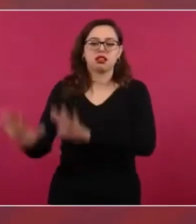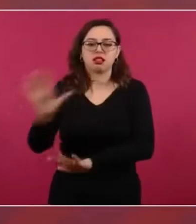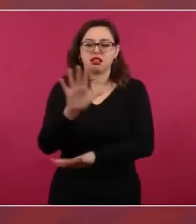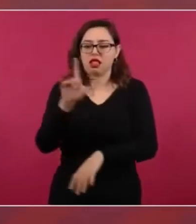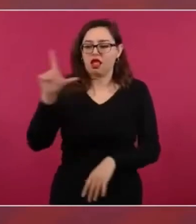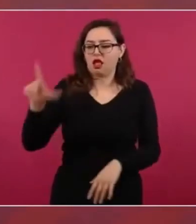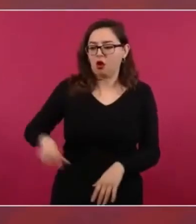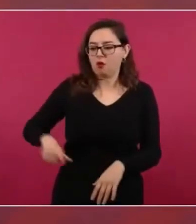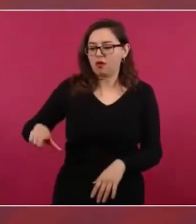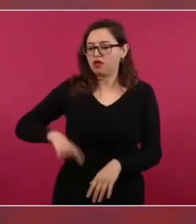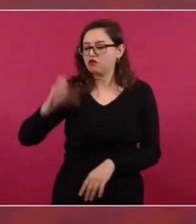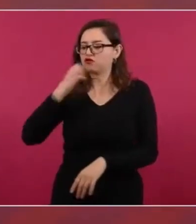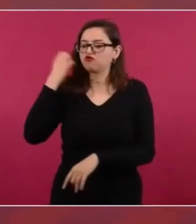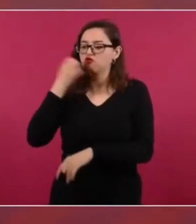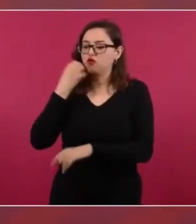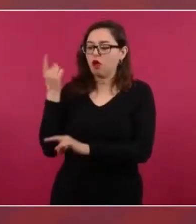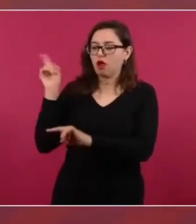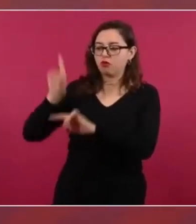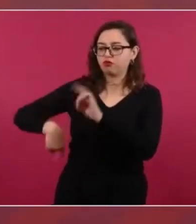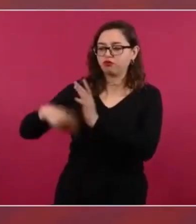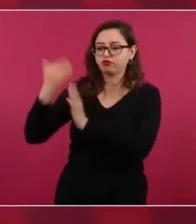Y así hay